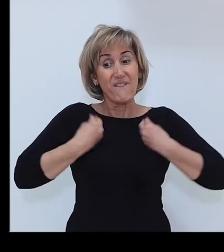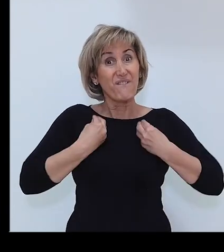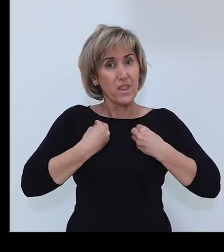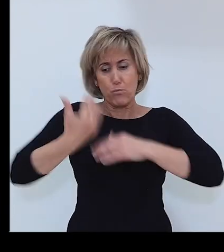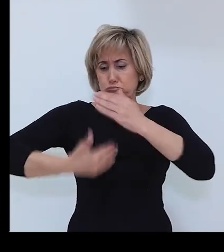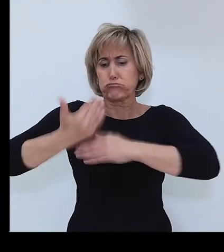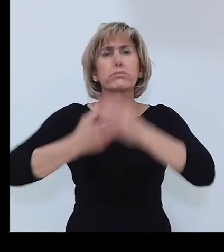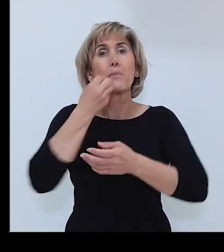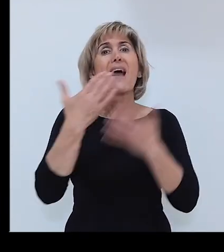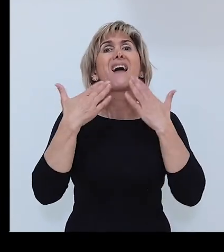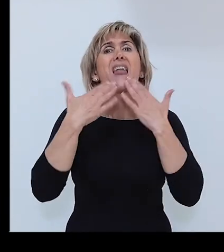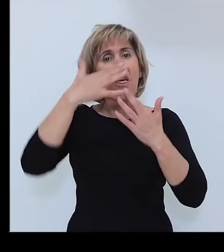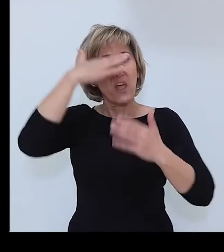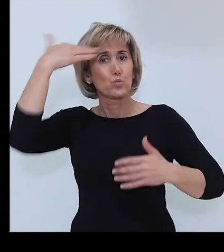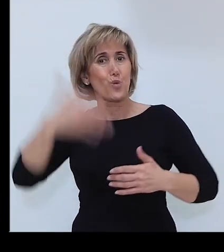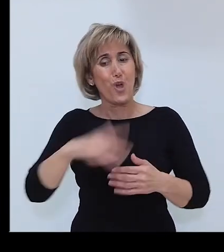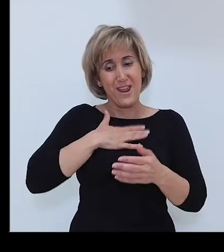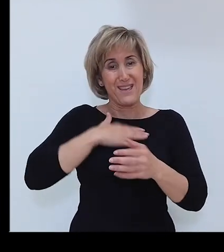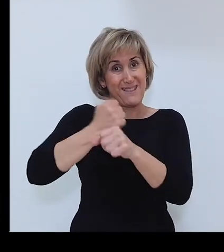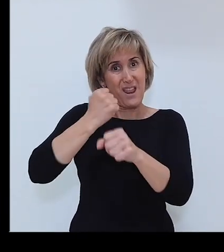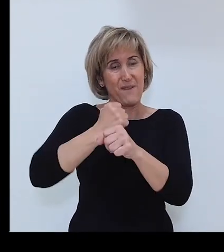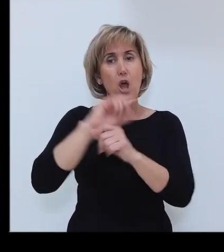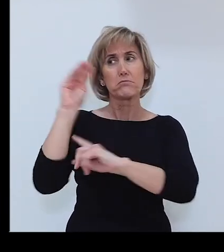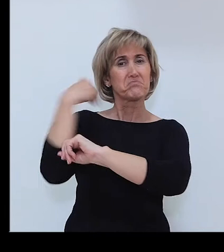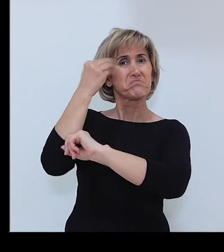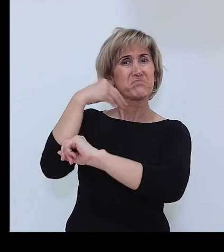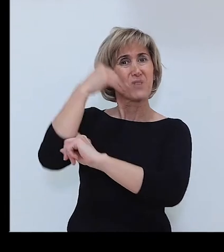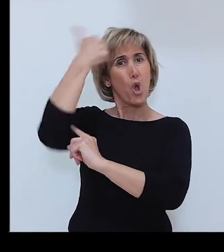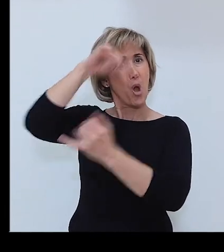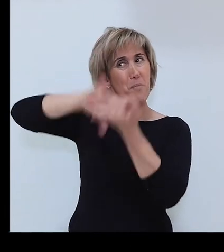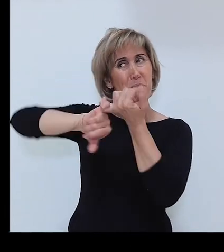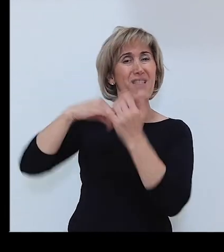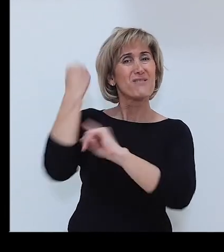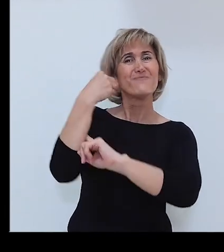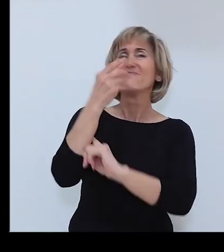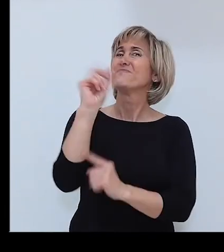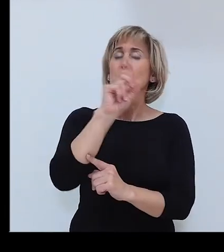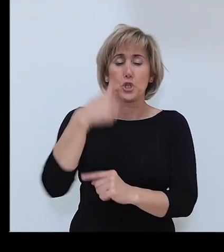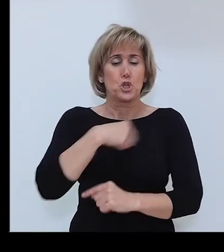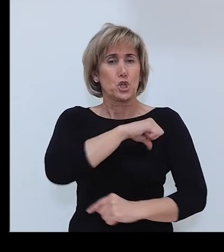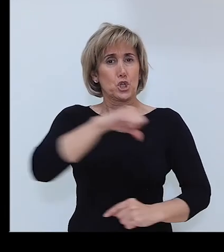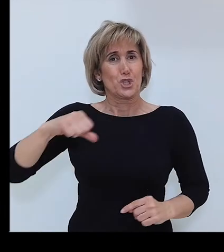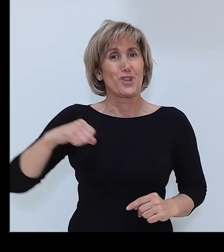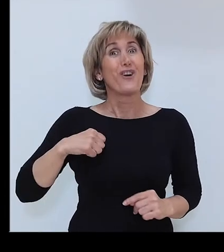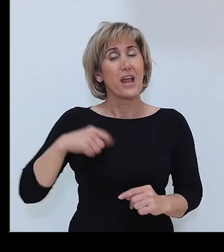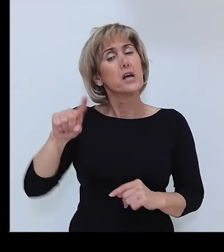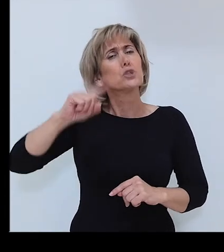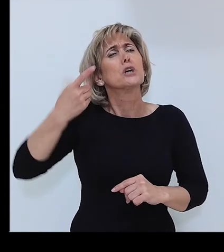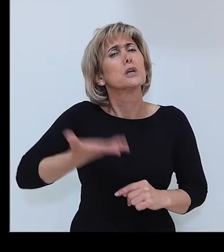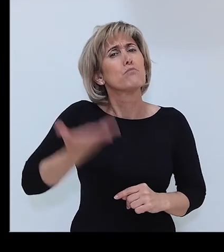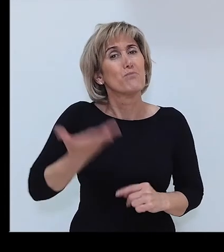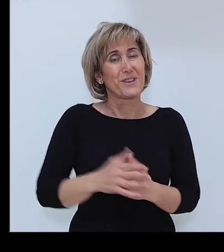propio trabajo, no estaba mantenida por un varón, ¿no? Entonces, eso es muy importante, ¿no? Y